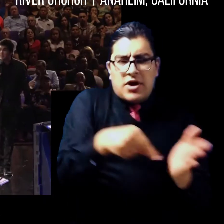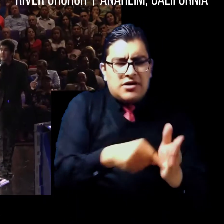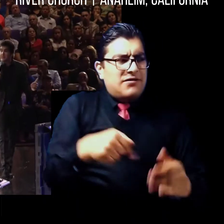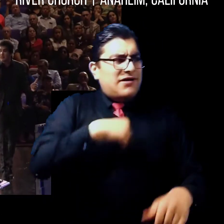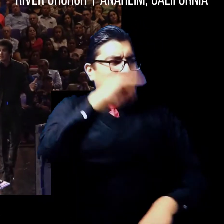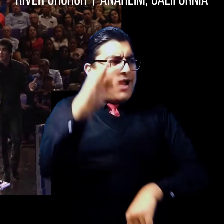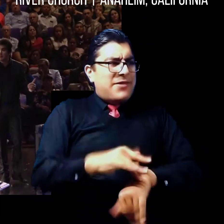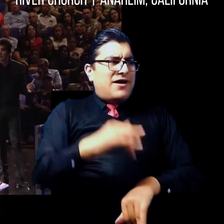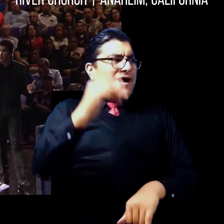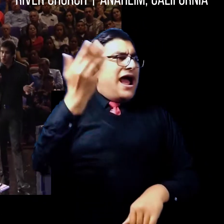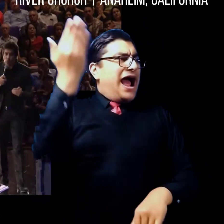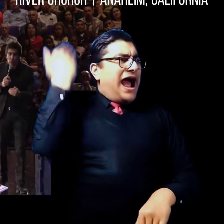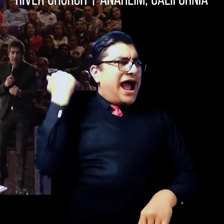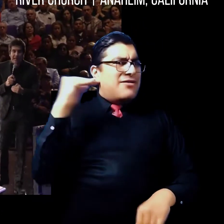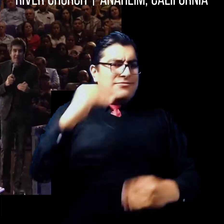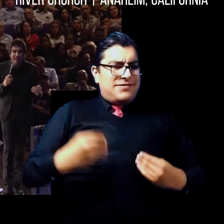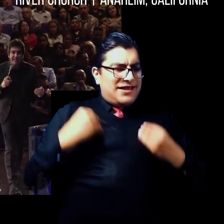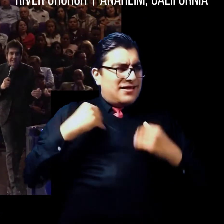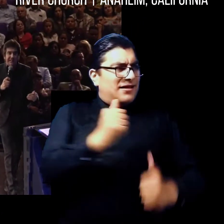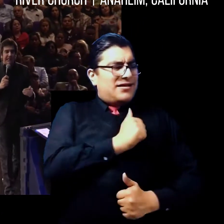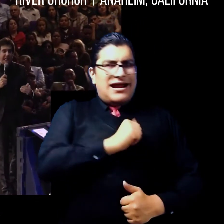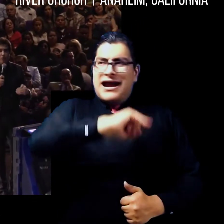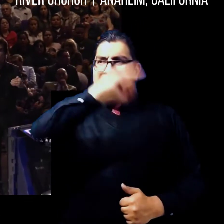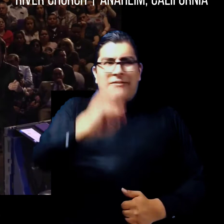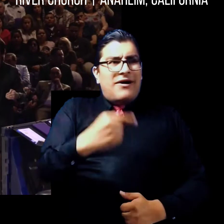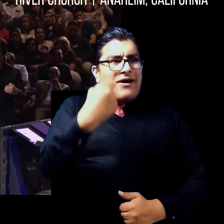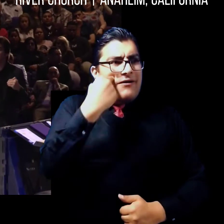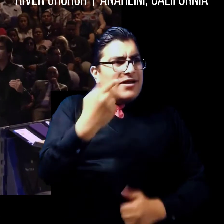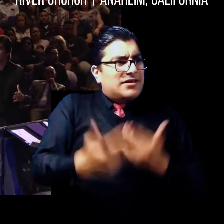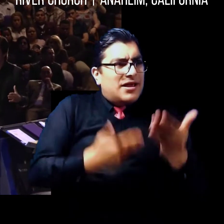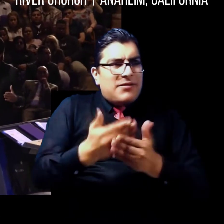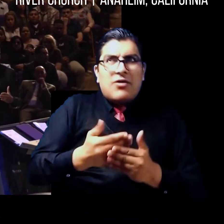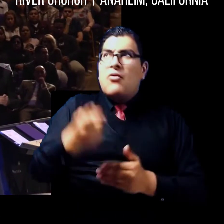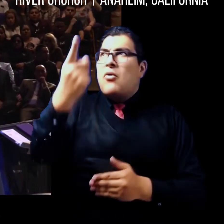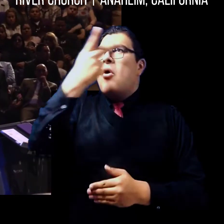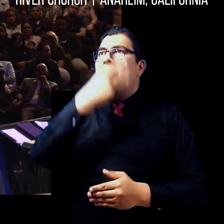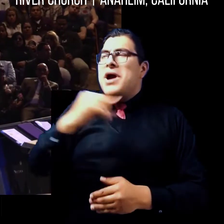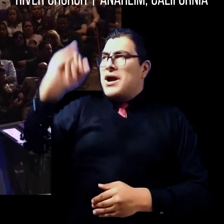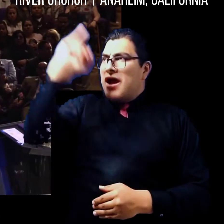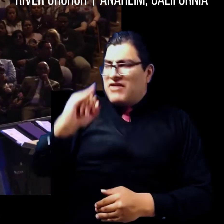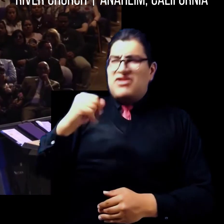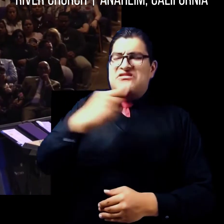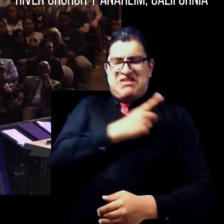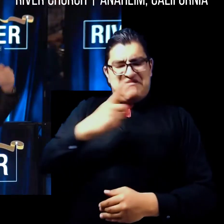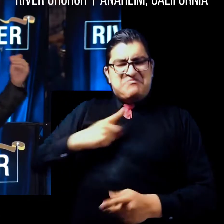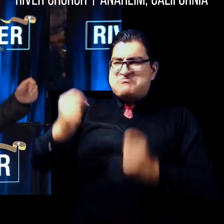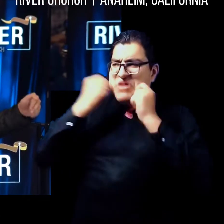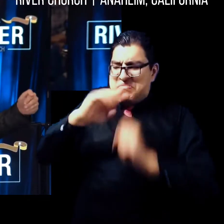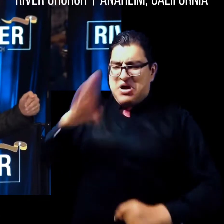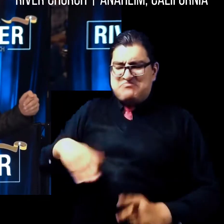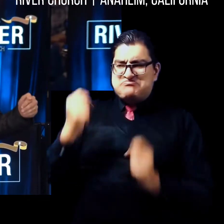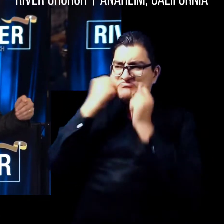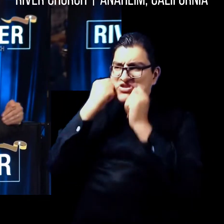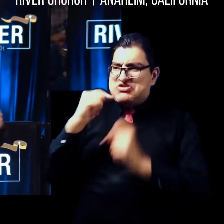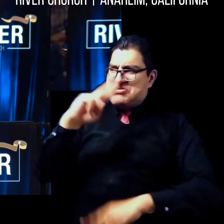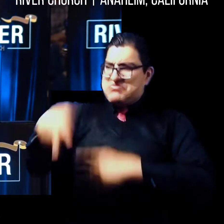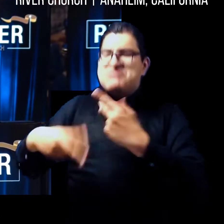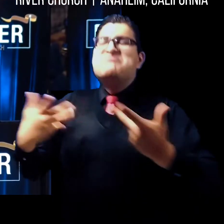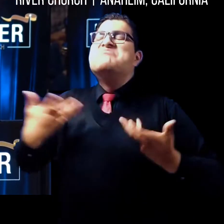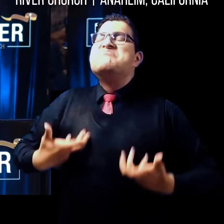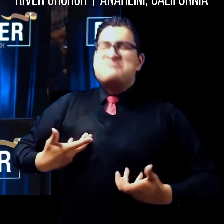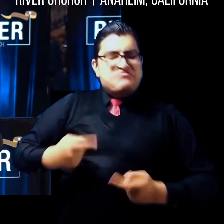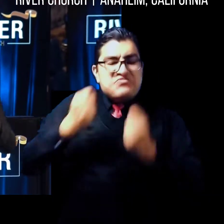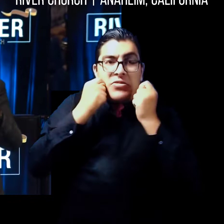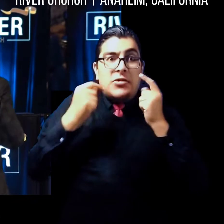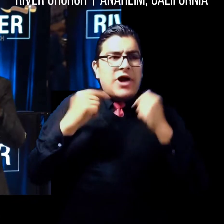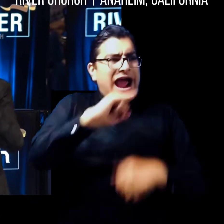toda mi vida de militar, nunca, jamás he estado sirviendo a un Señor por el que valga la pena morir como esta gente.